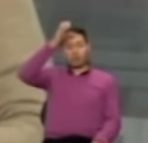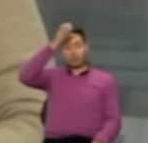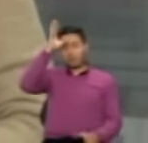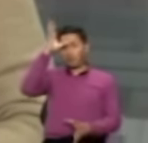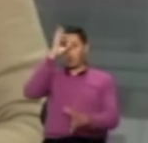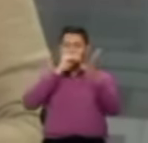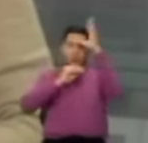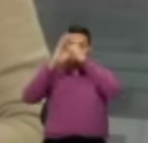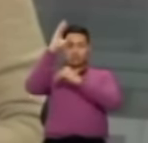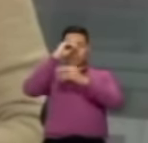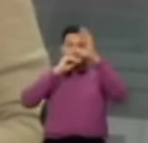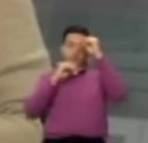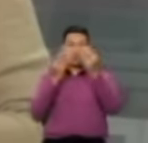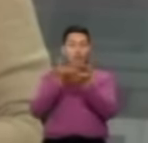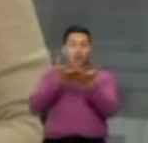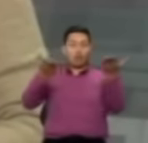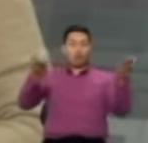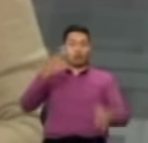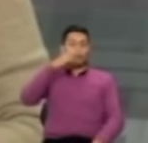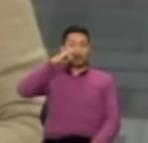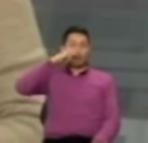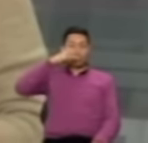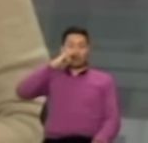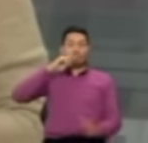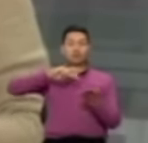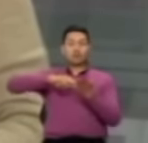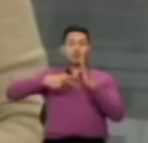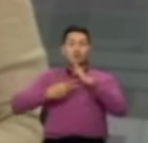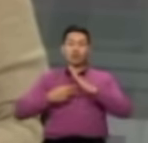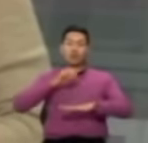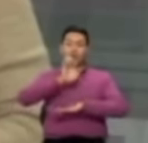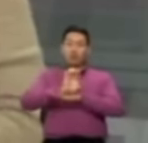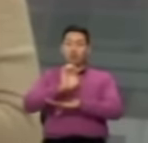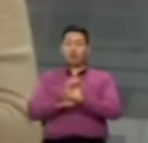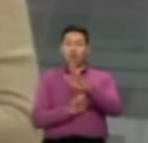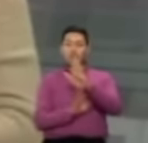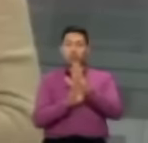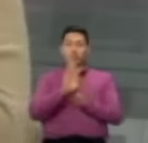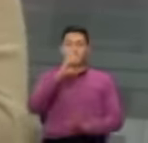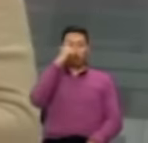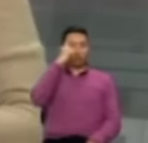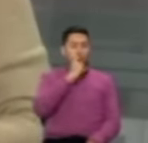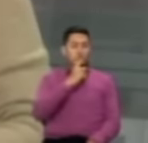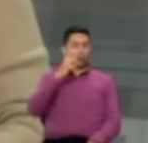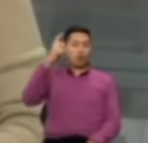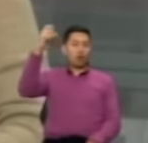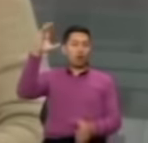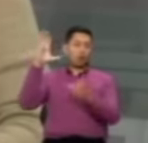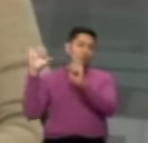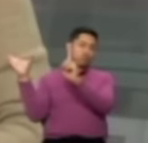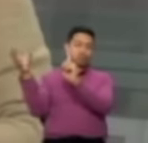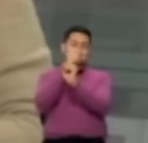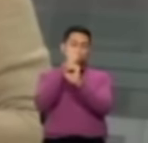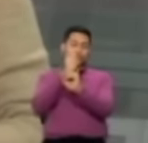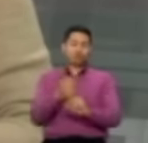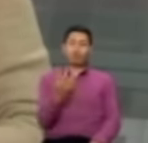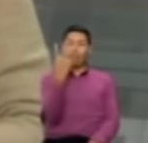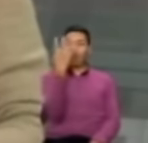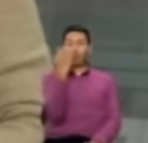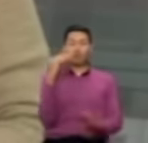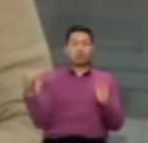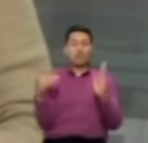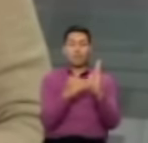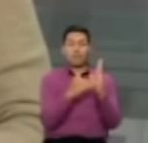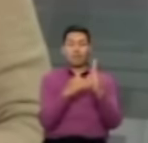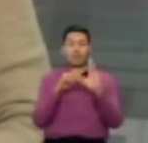hacer que esos niños puedan ser los que construyan la patria, que esos sueños les permitan alcanzar una de las 14.000 becas. ¿Cómo no podemos